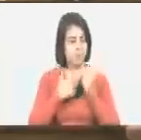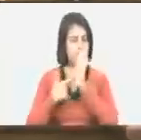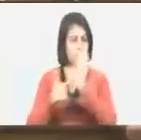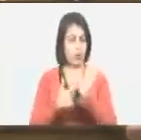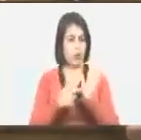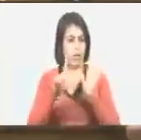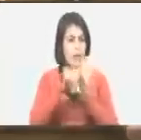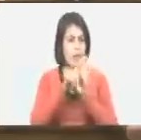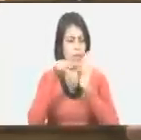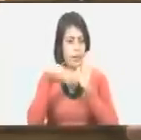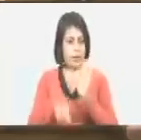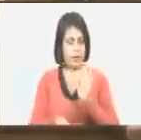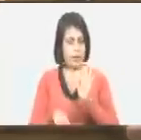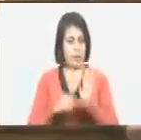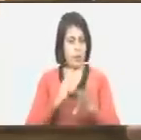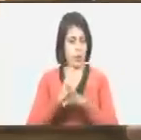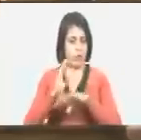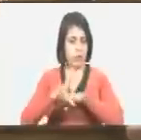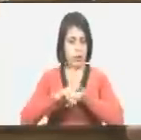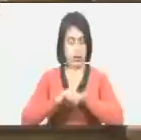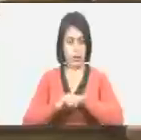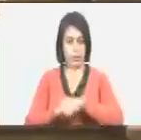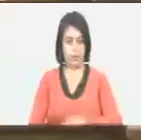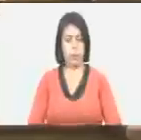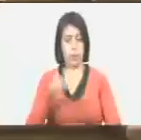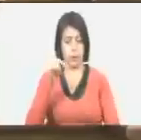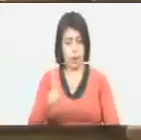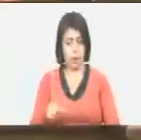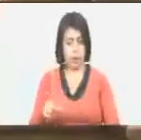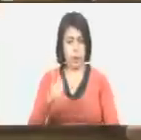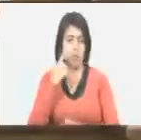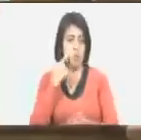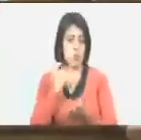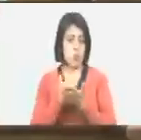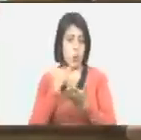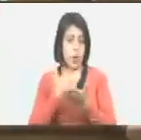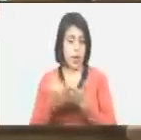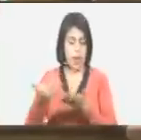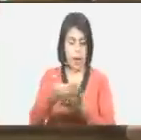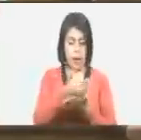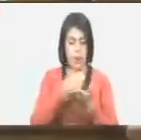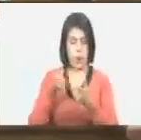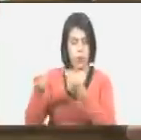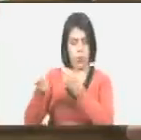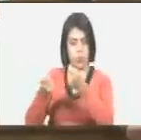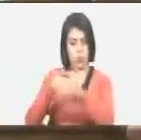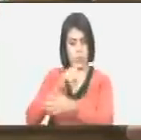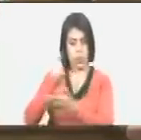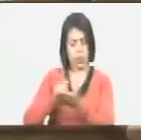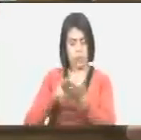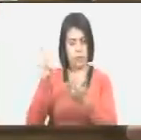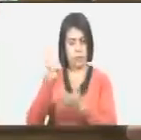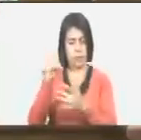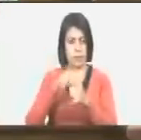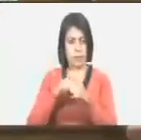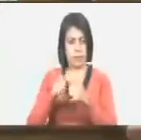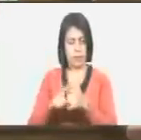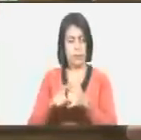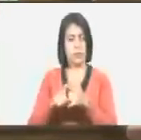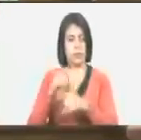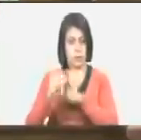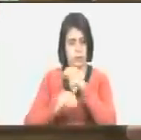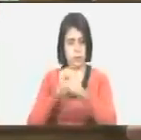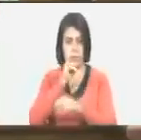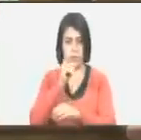en la legislación contra la corrupción, deberá recabarse de la Contraloría General de la República la